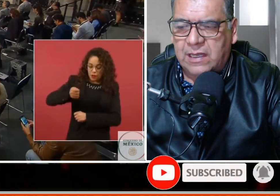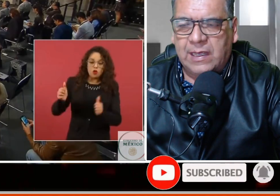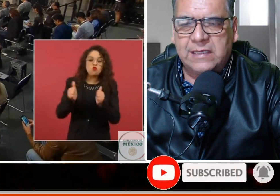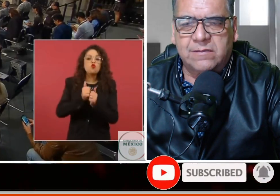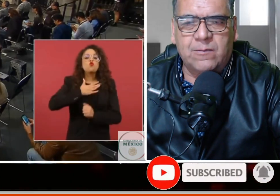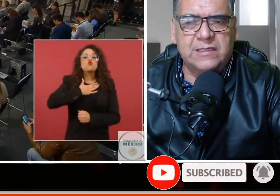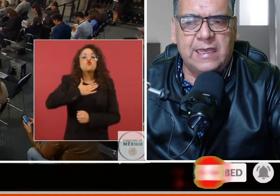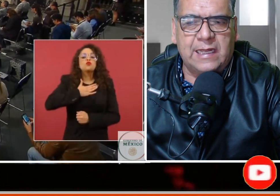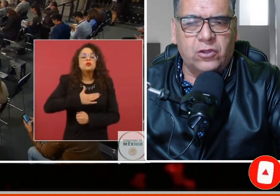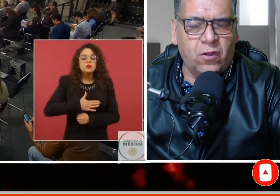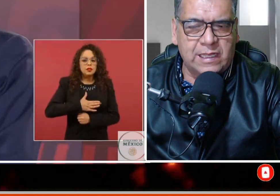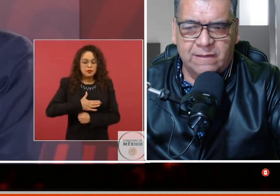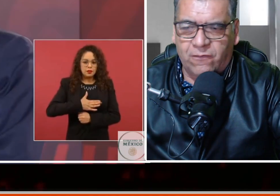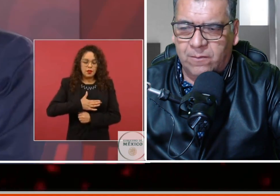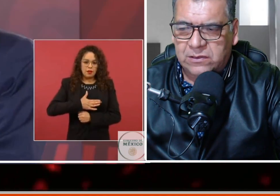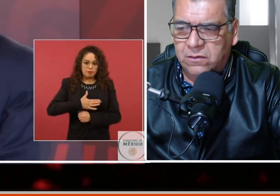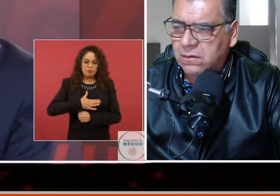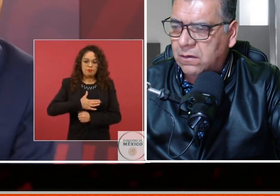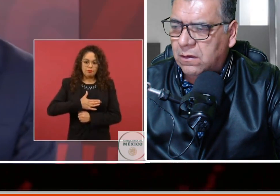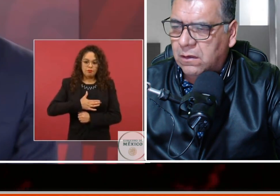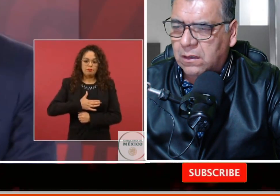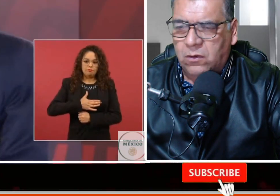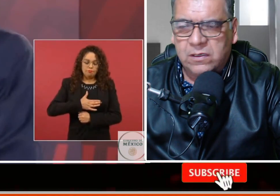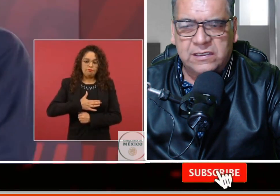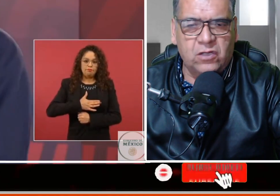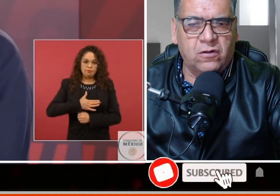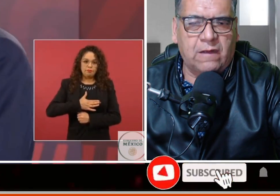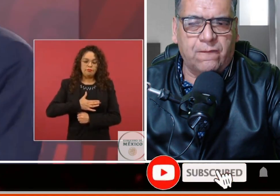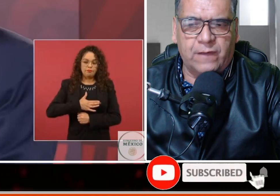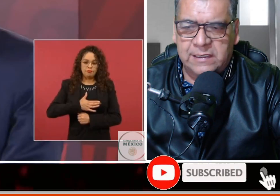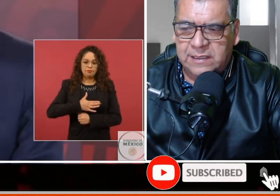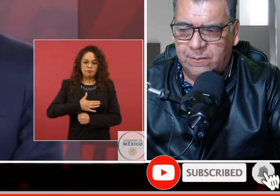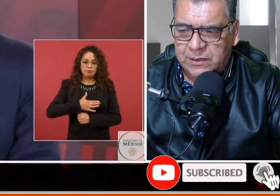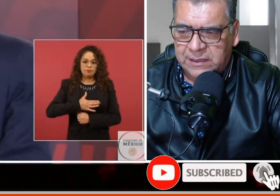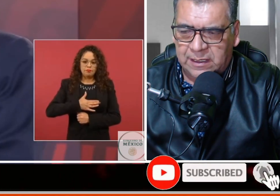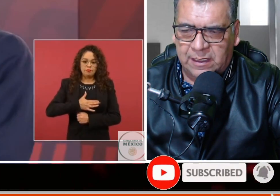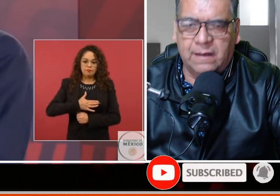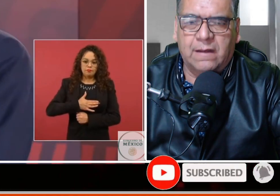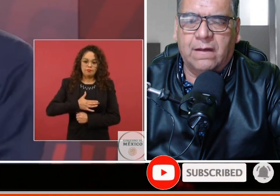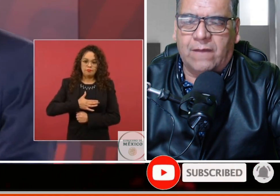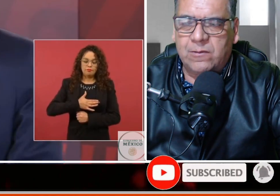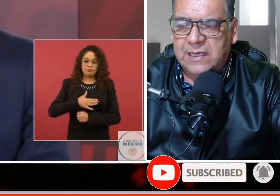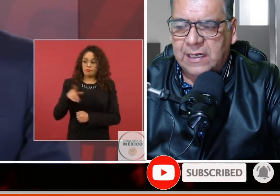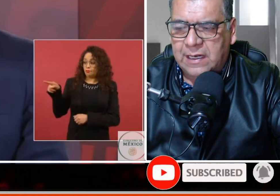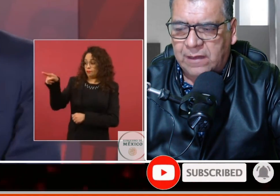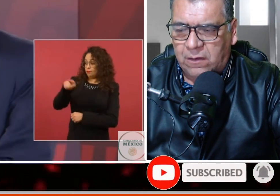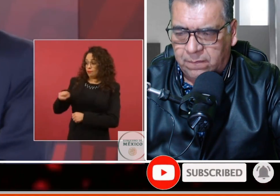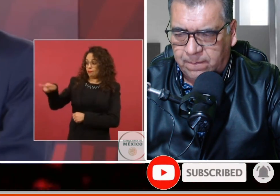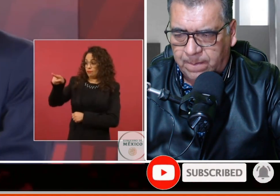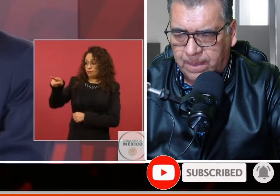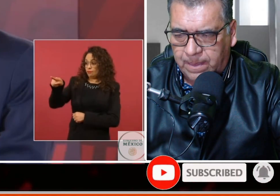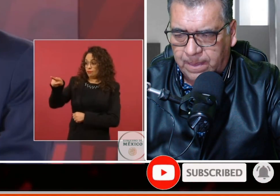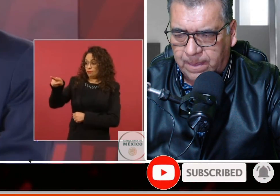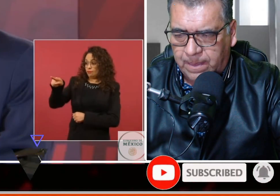Amigos y amigas, vamos a ir a toda esa información que hoy se dio en la conferencia del presidente. Vamos a ir al video.